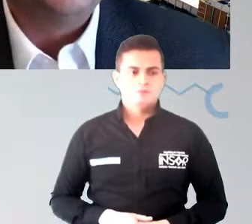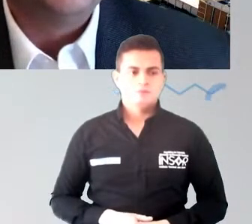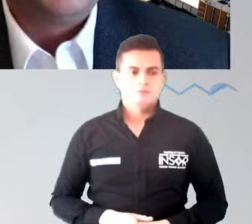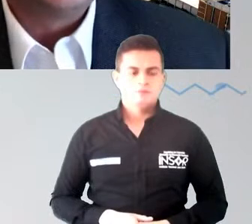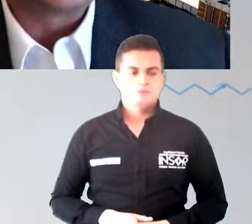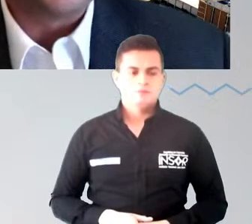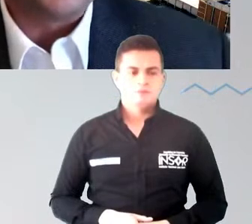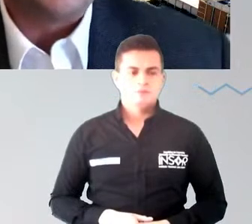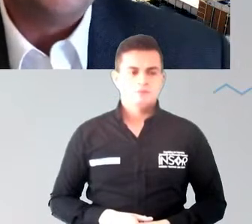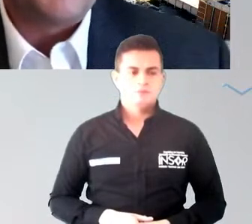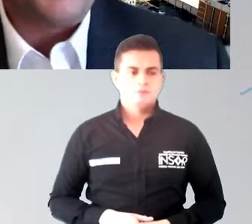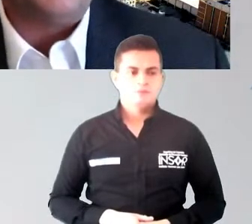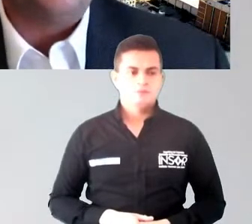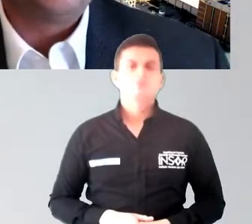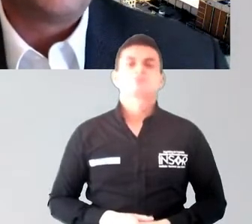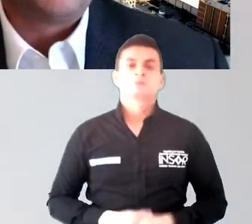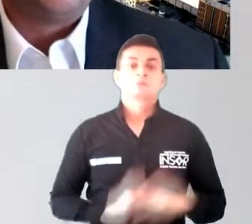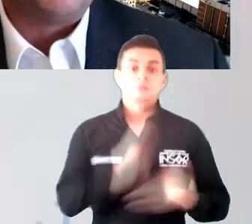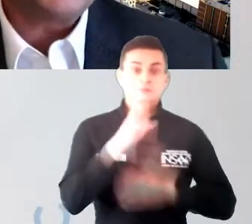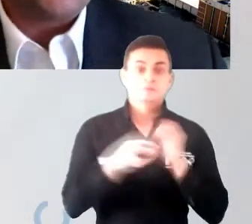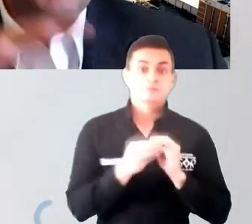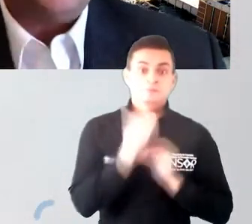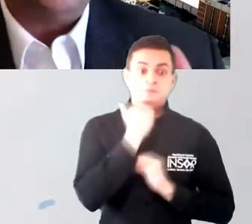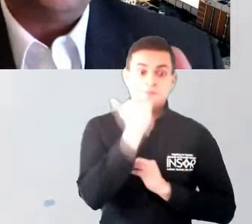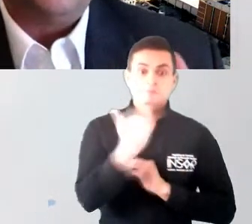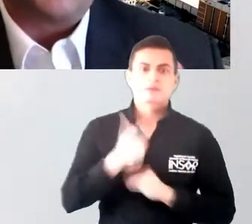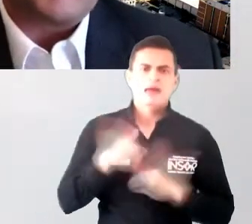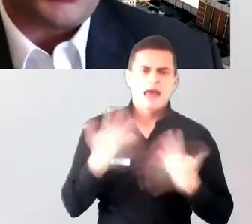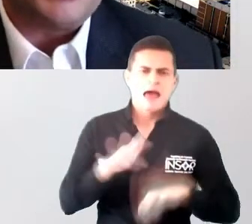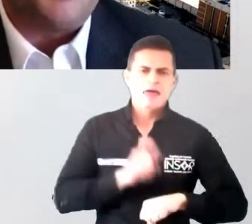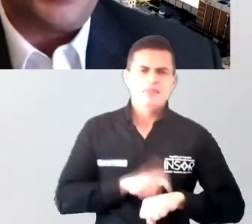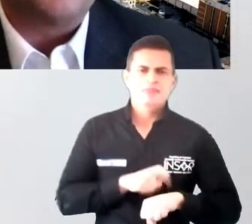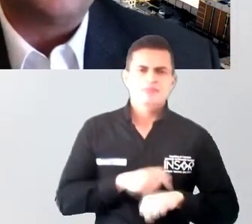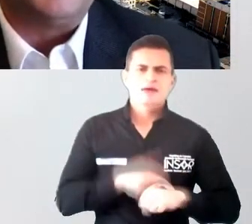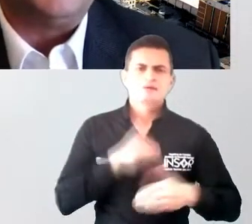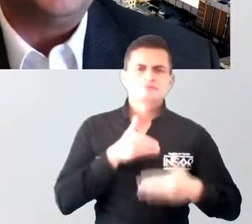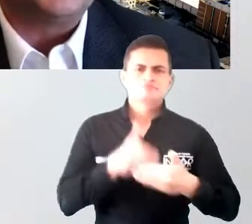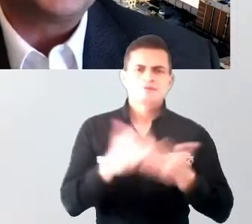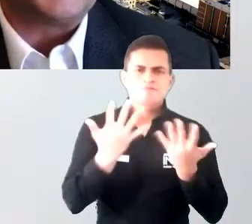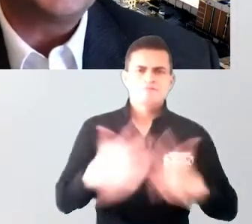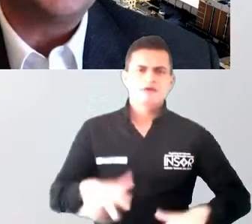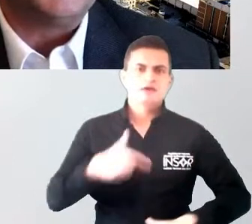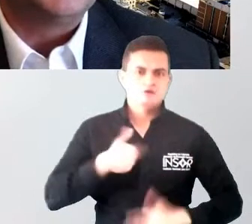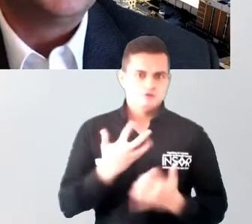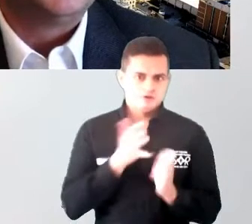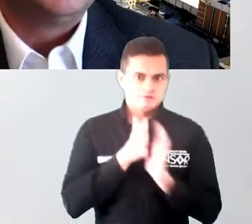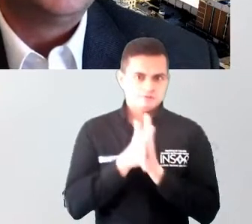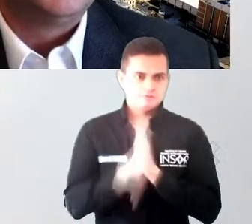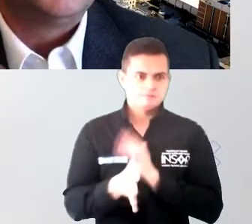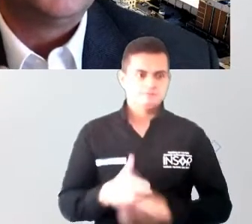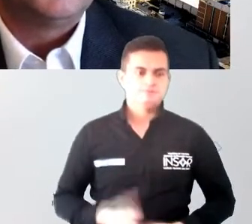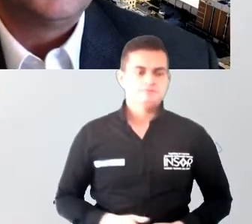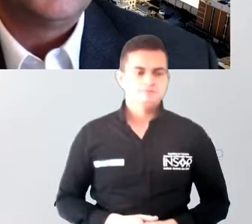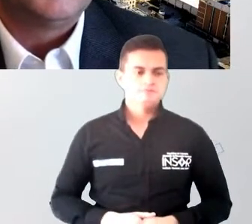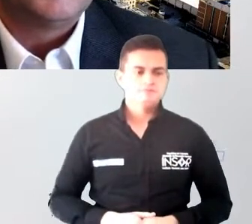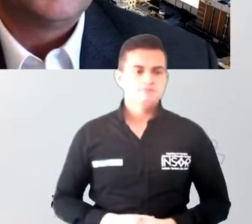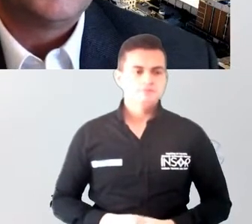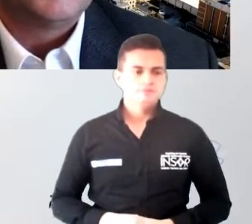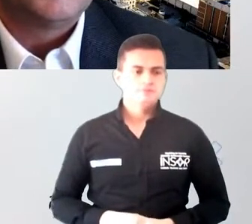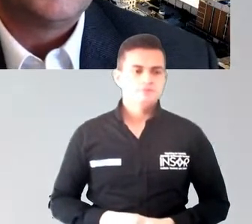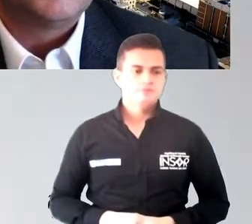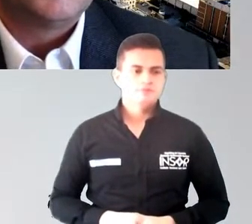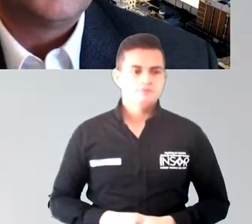Okay. ¿Tendría tiempo para decir una cosa más? Sé que el tiempo me está terminando. We're talking about related to assessment.